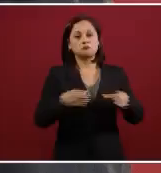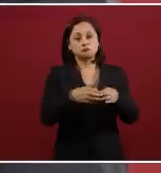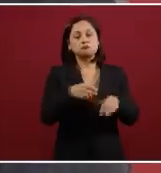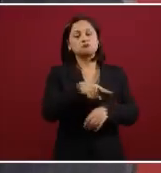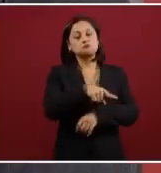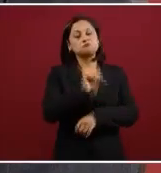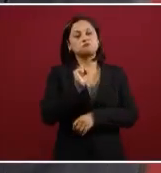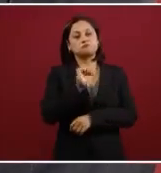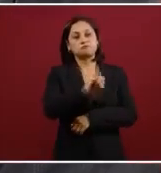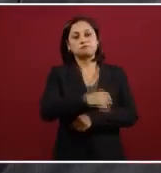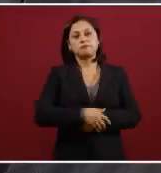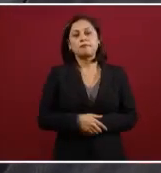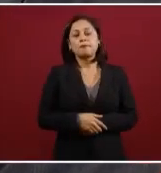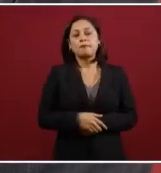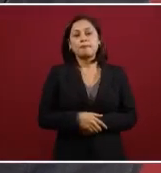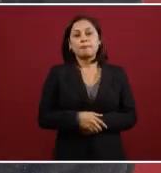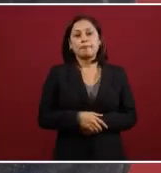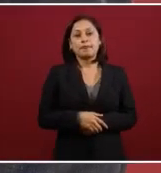porque